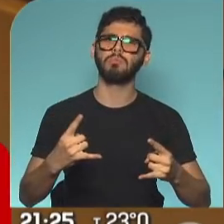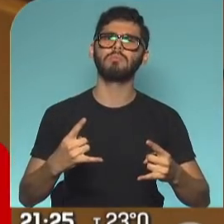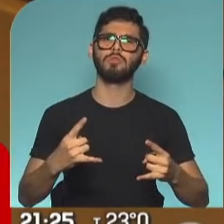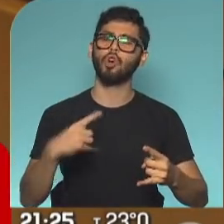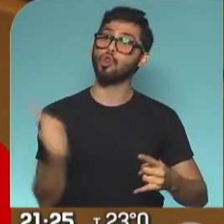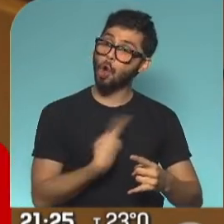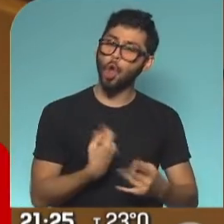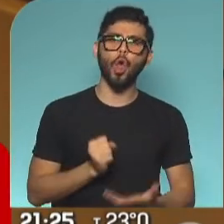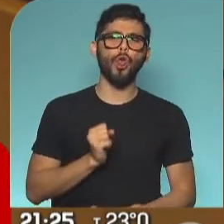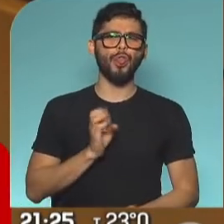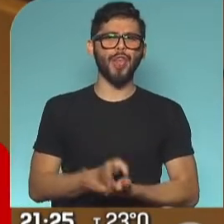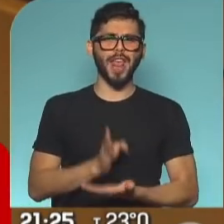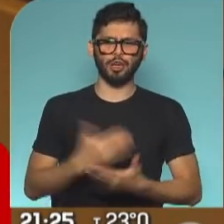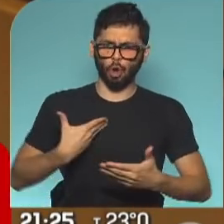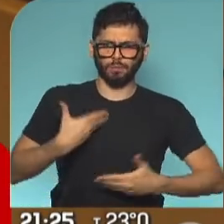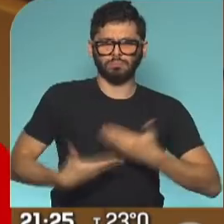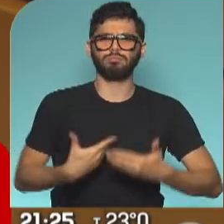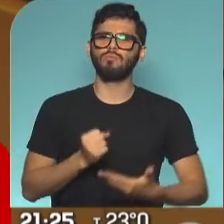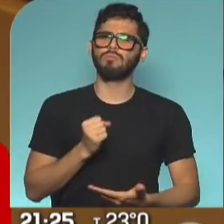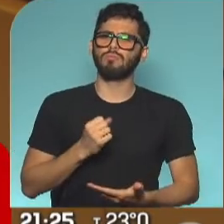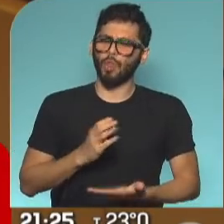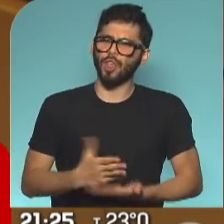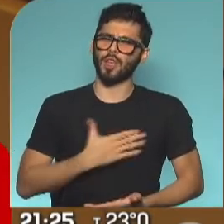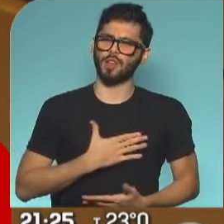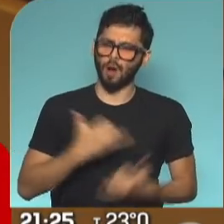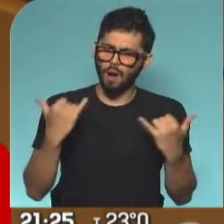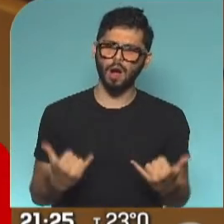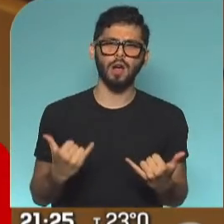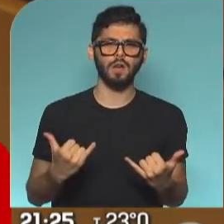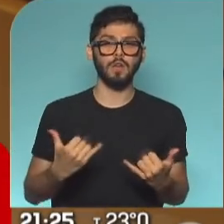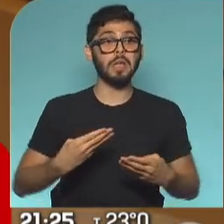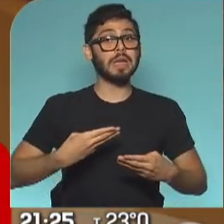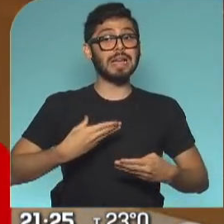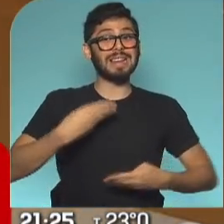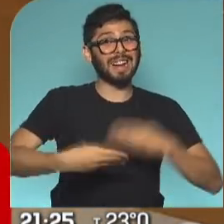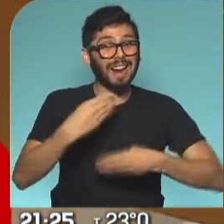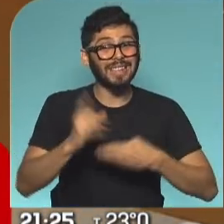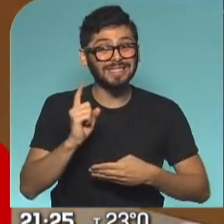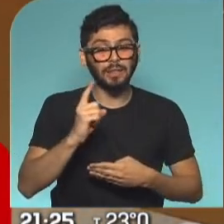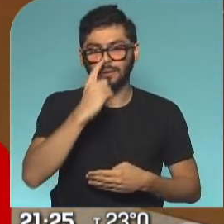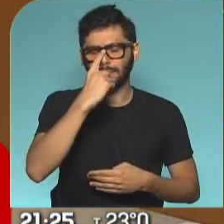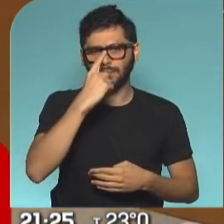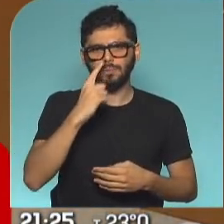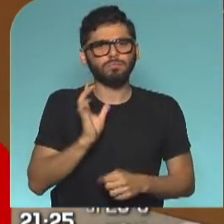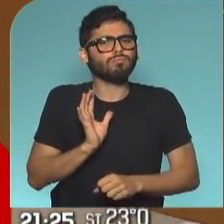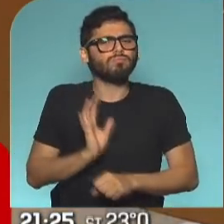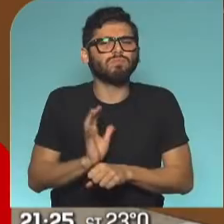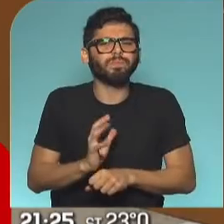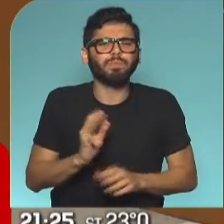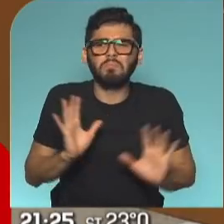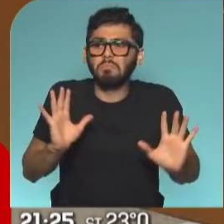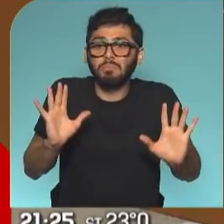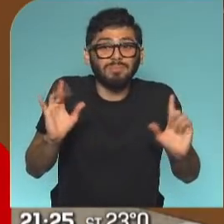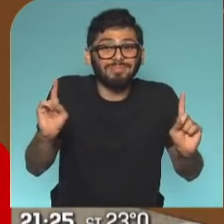tenemos derechos a crecer y a desarrollarnos. Crecer y desarrollarnos quiere decir simplemente